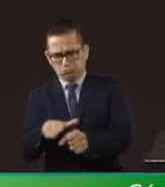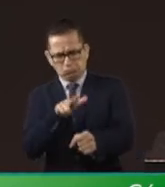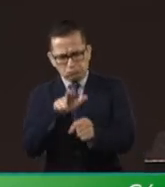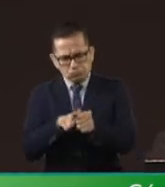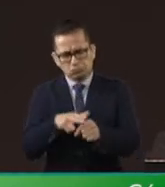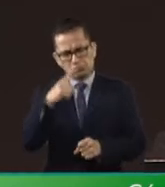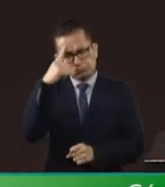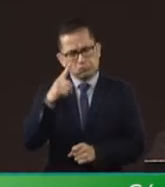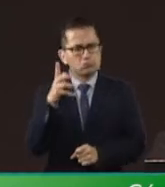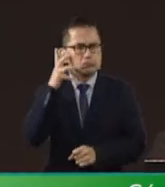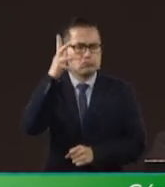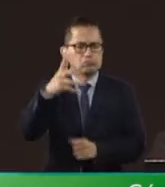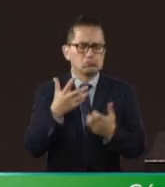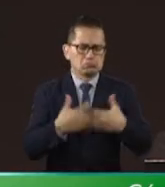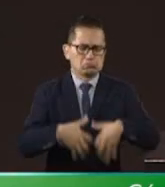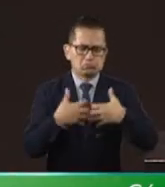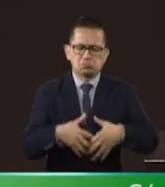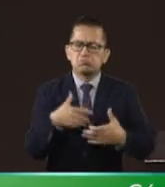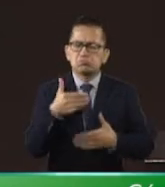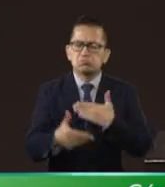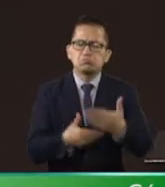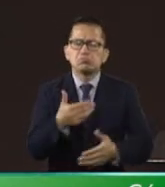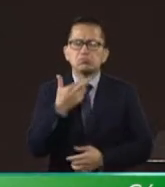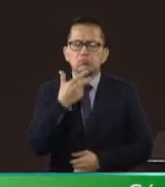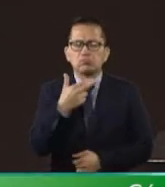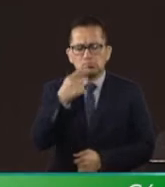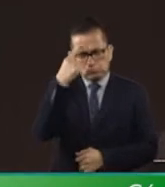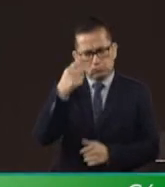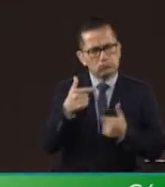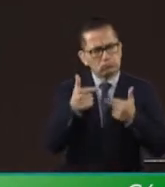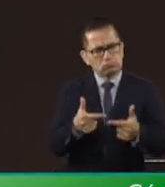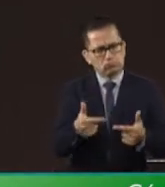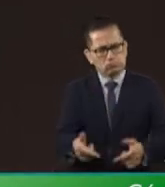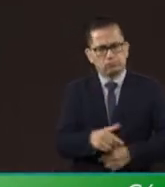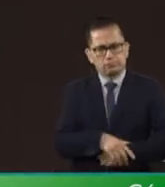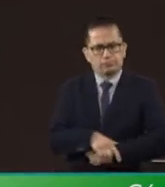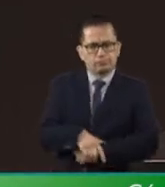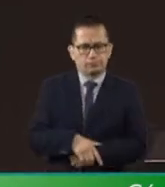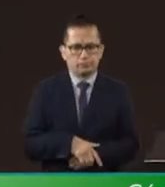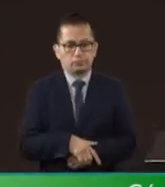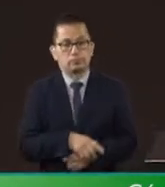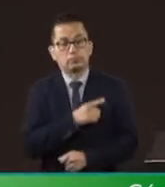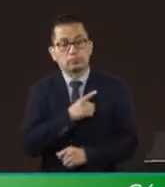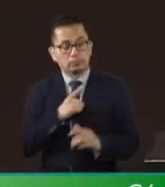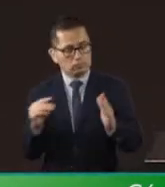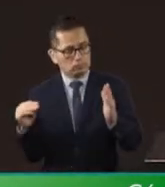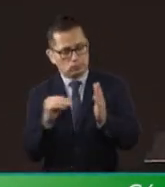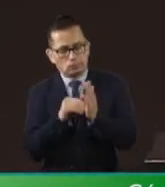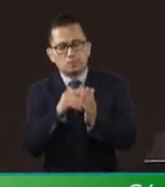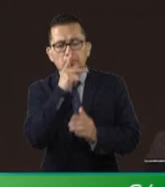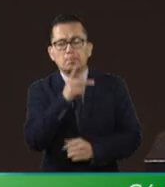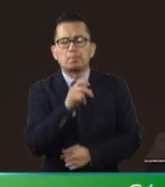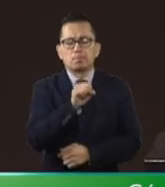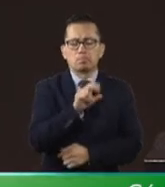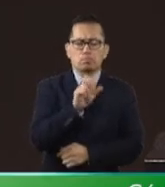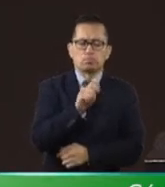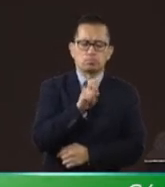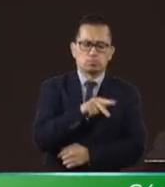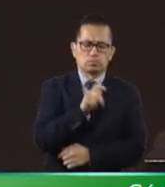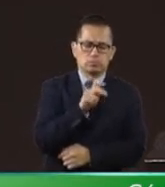energía para las generaciones futuras. Debemos actualizar el término sustentable por el